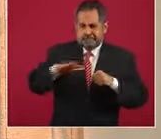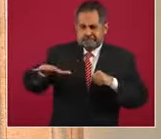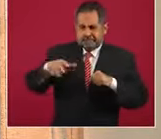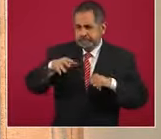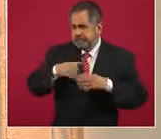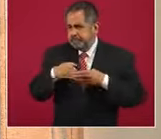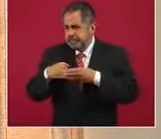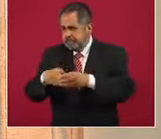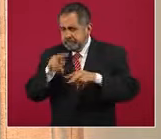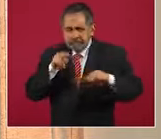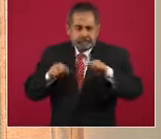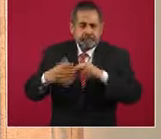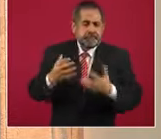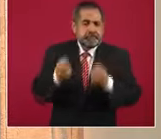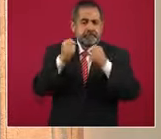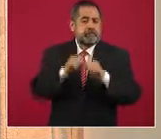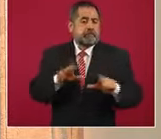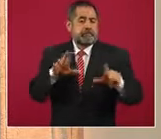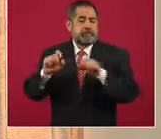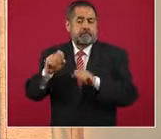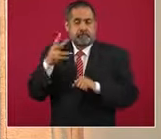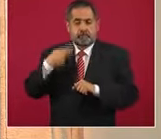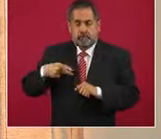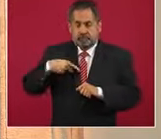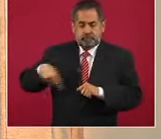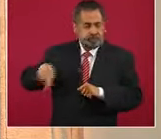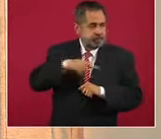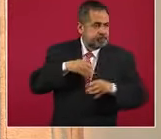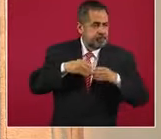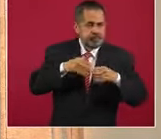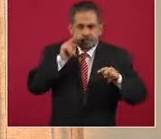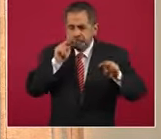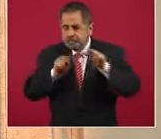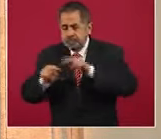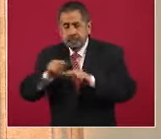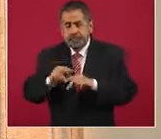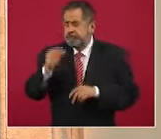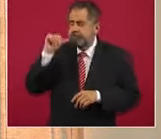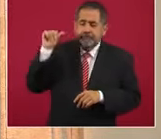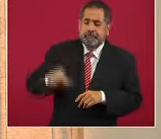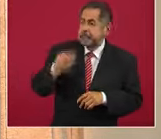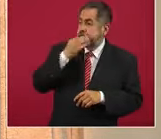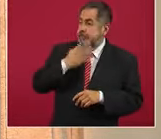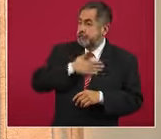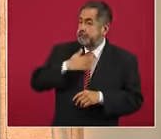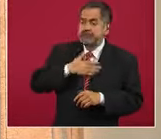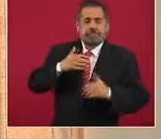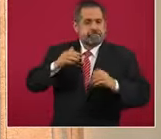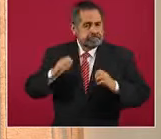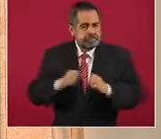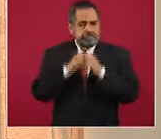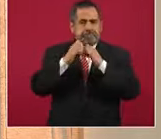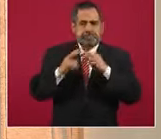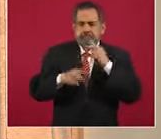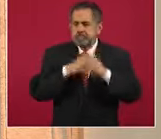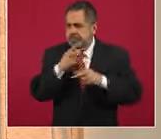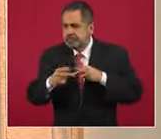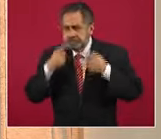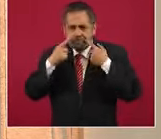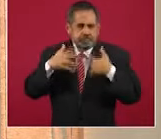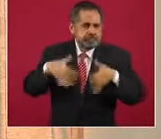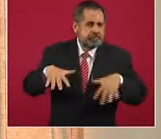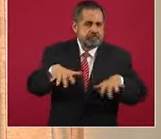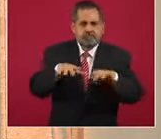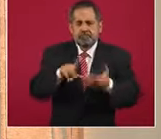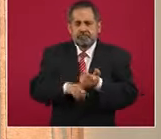Hay 724 elementos distribuidos, responden de manera inmediata y efectiva toda llamada de auxilio,